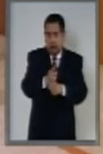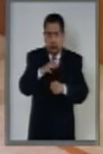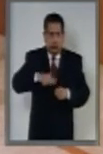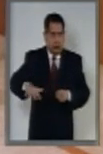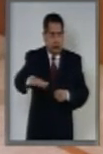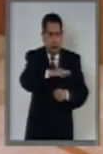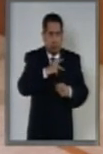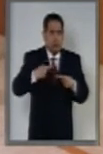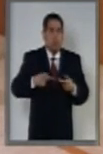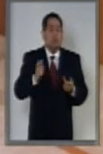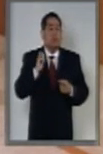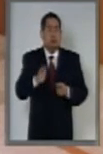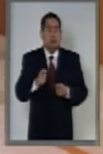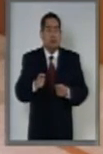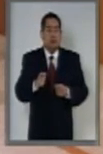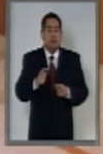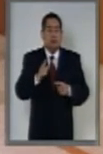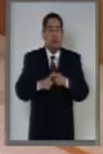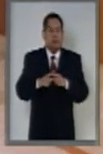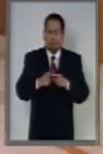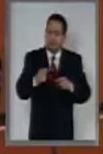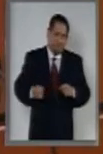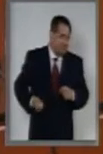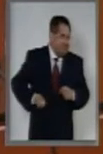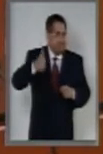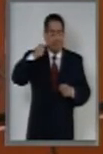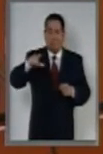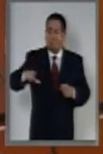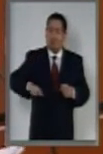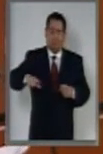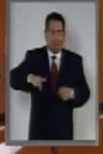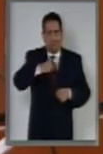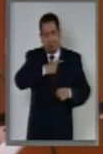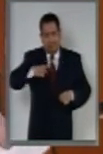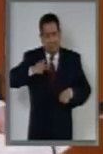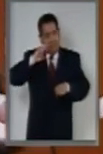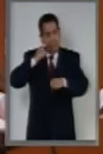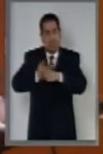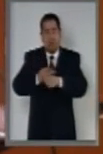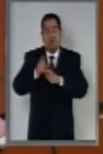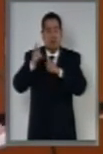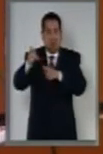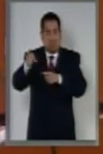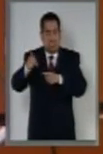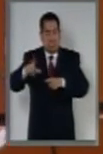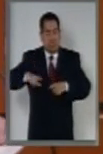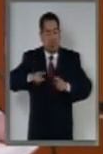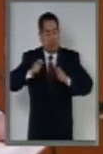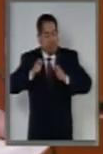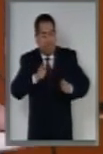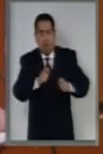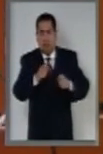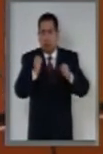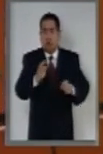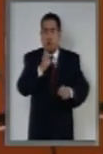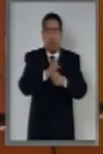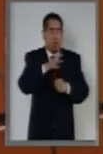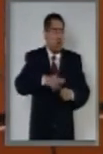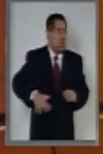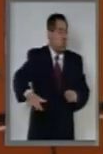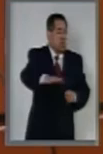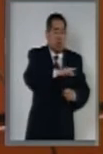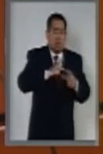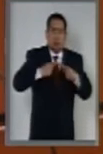es una función primigenia del Estado, el que debe garantizar la